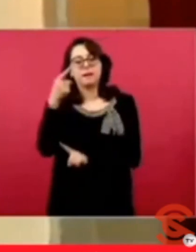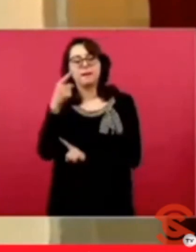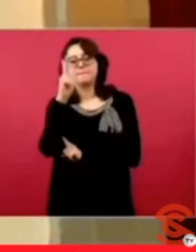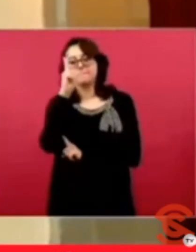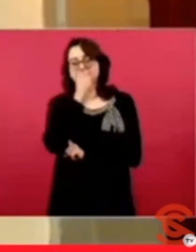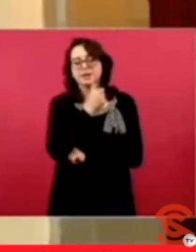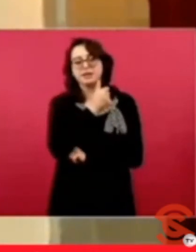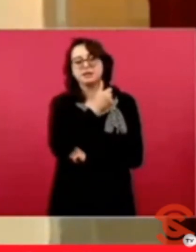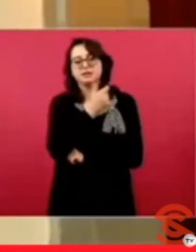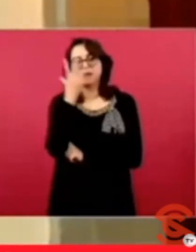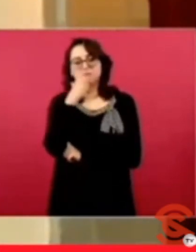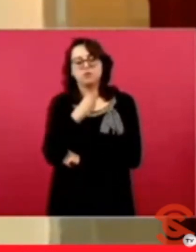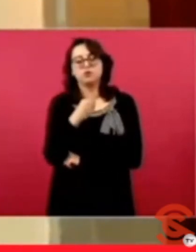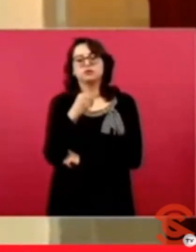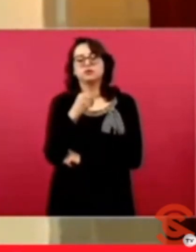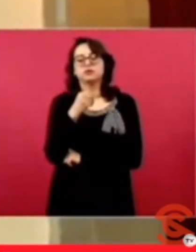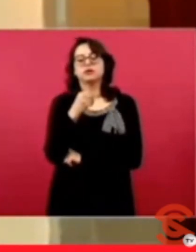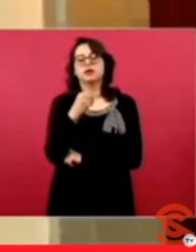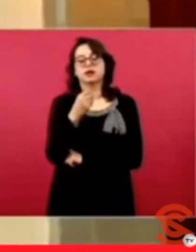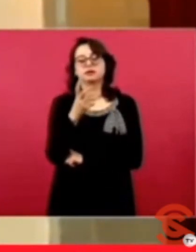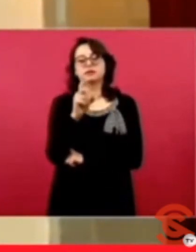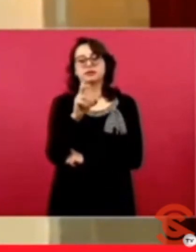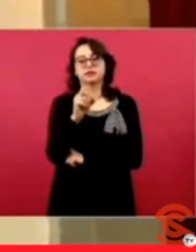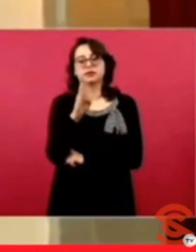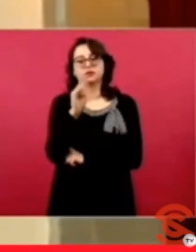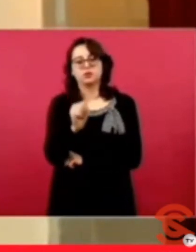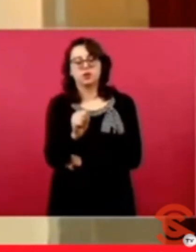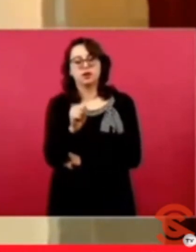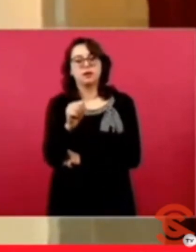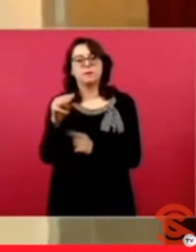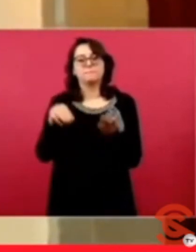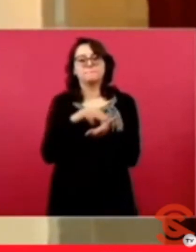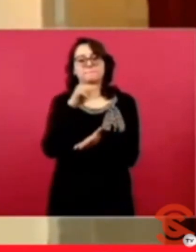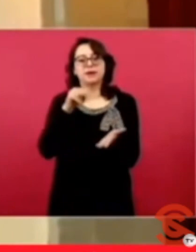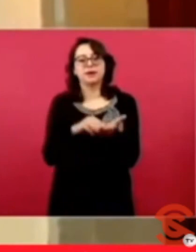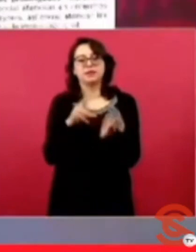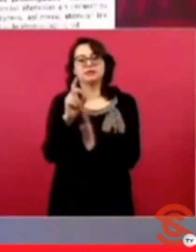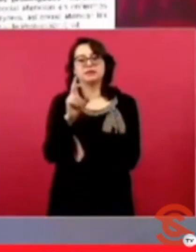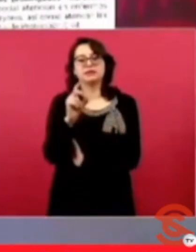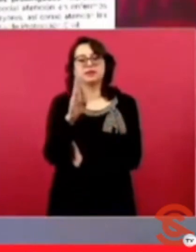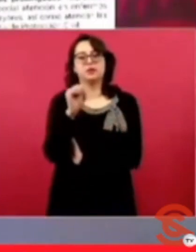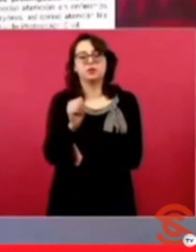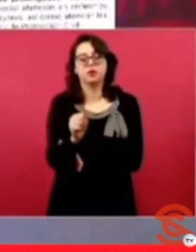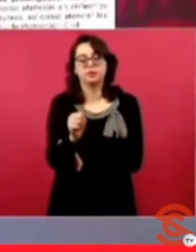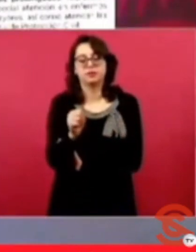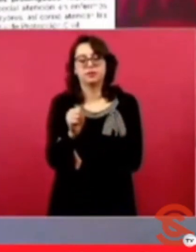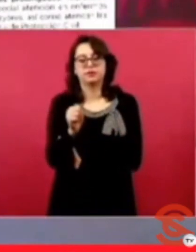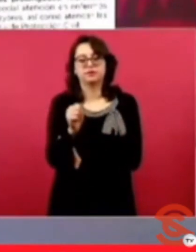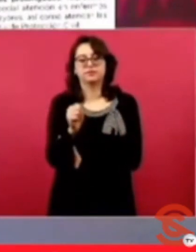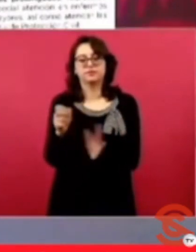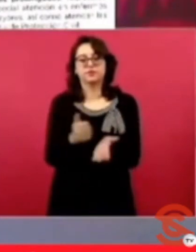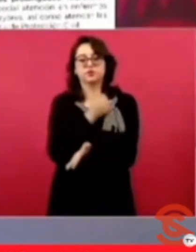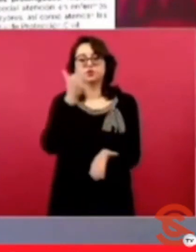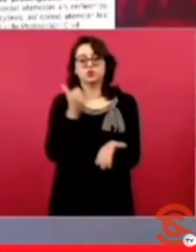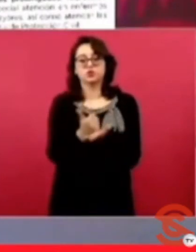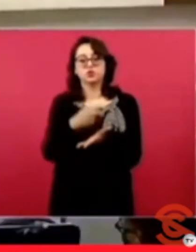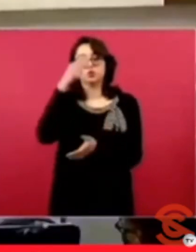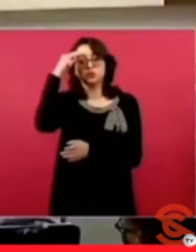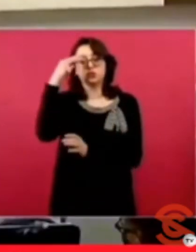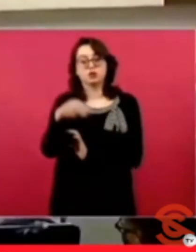Villahermosa 39.9, Mérida 39.3 y la Ciudad de